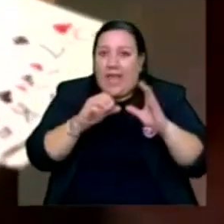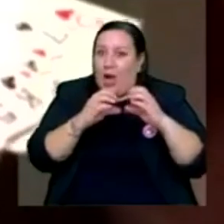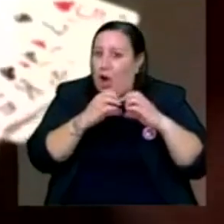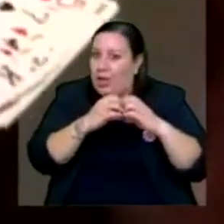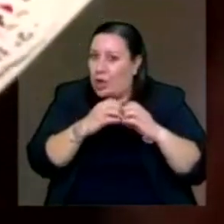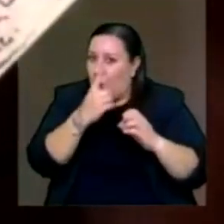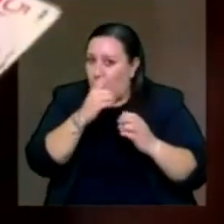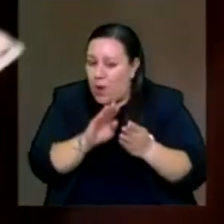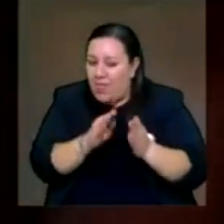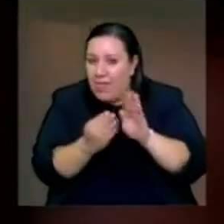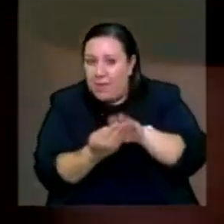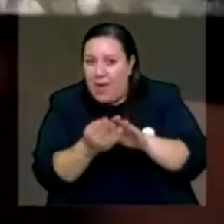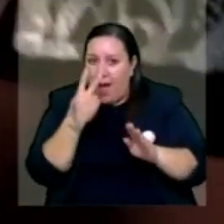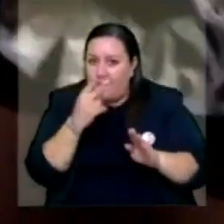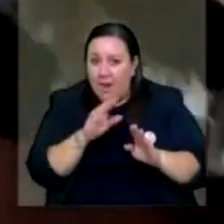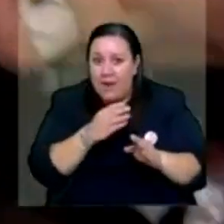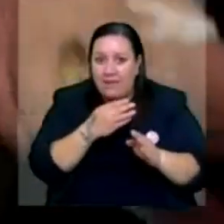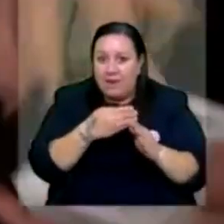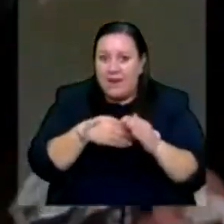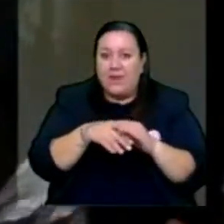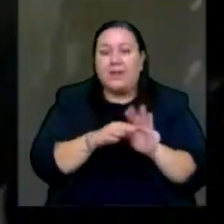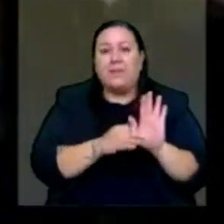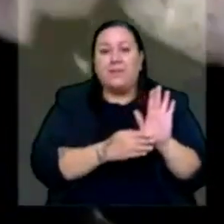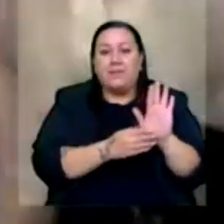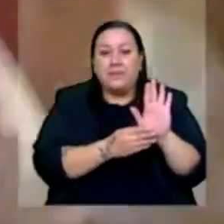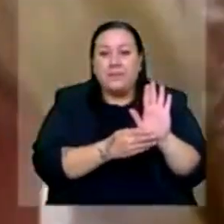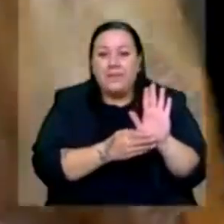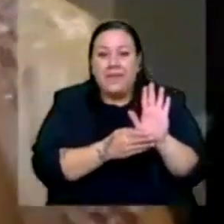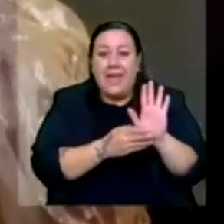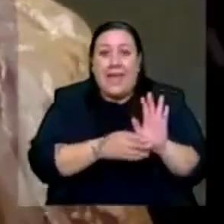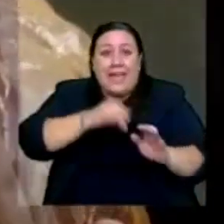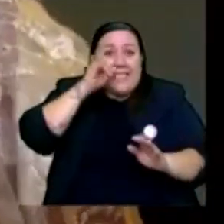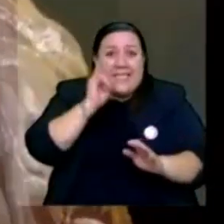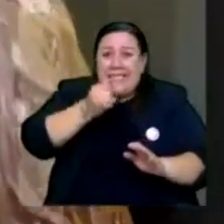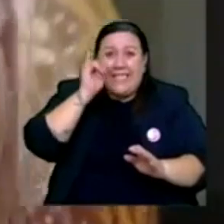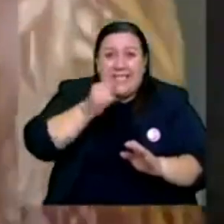cacho, dada vuelta. Mostrame, Joaquín, mostrame la carta. ¡No!